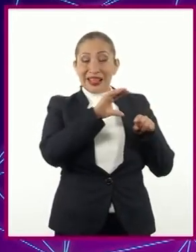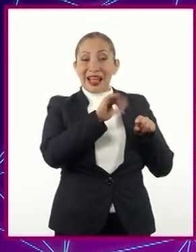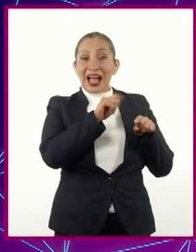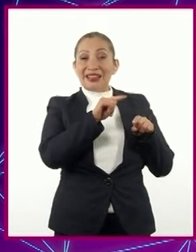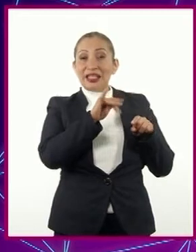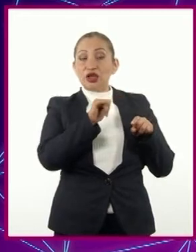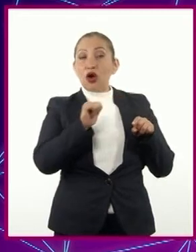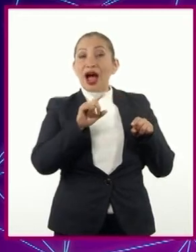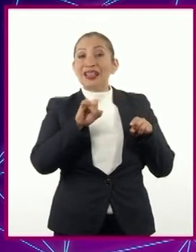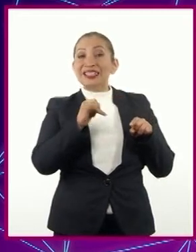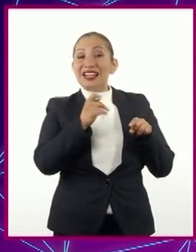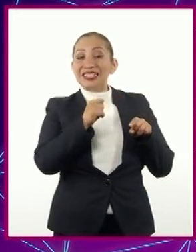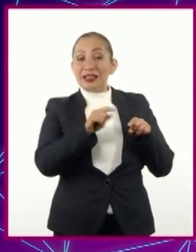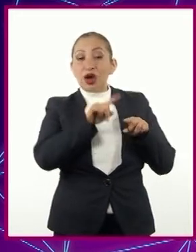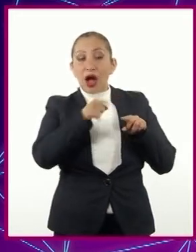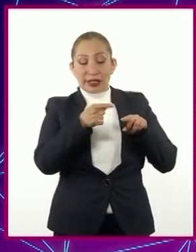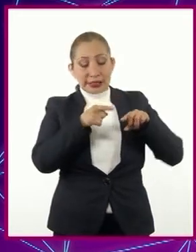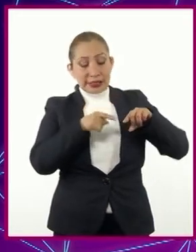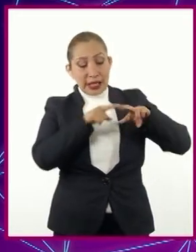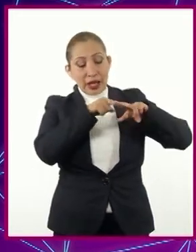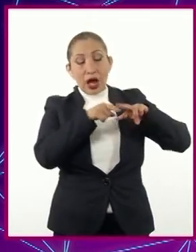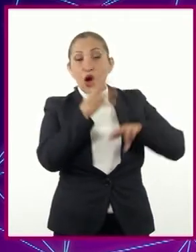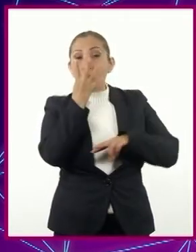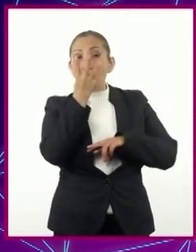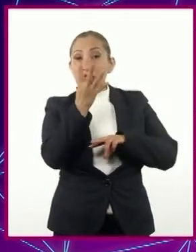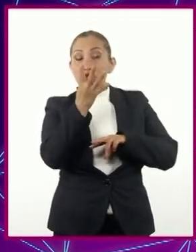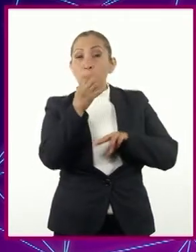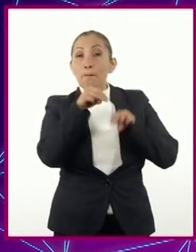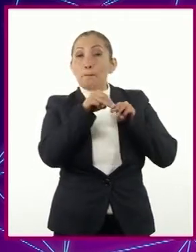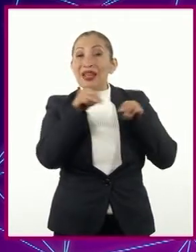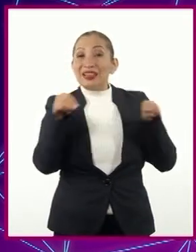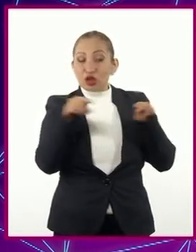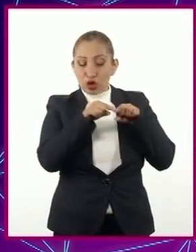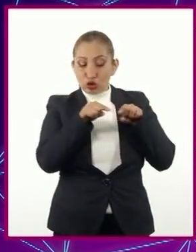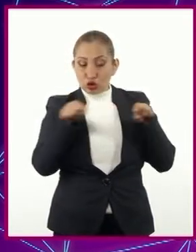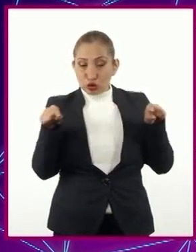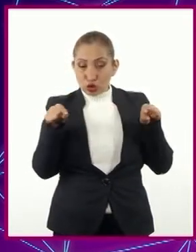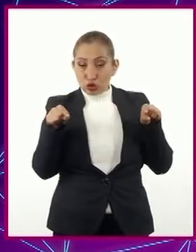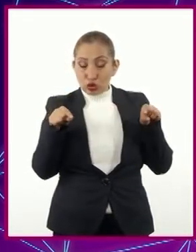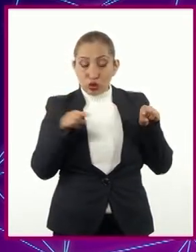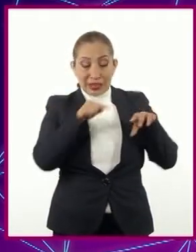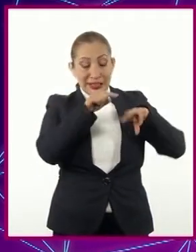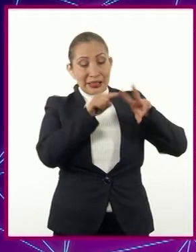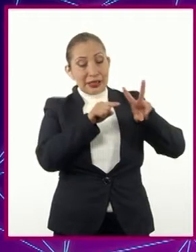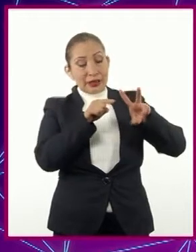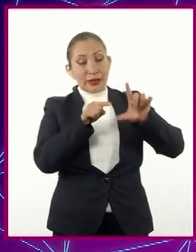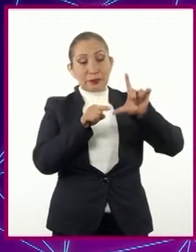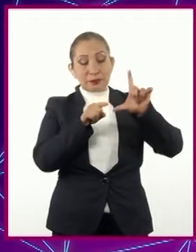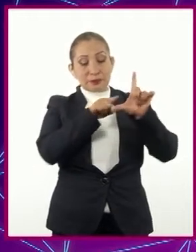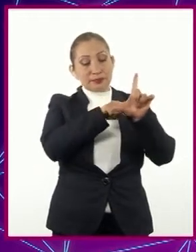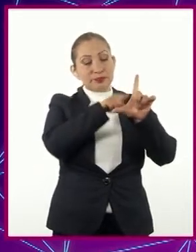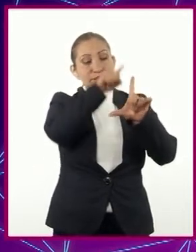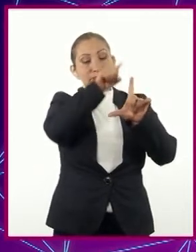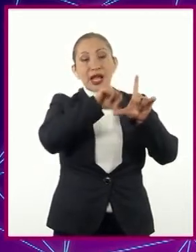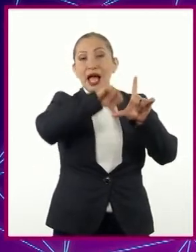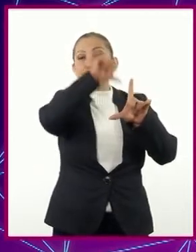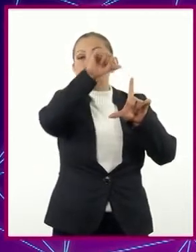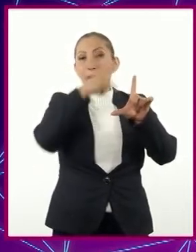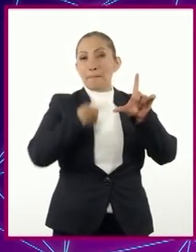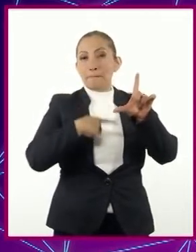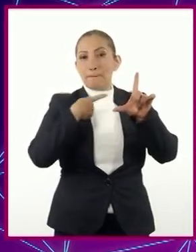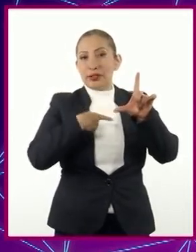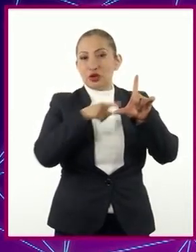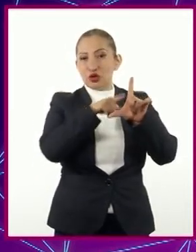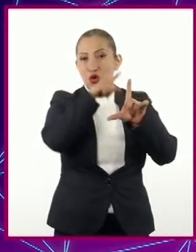ángulo corresponde a los 4 metros de la sombra y el cateto opuesto es la altura de la